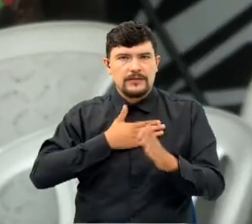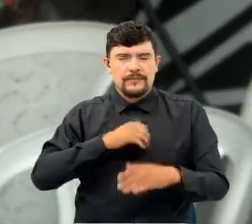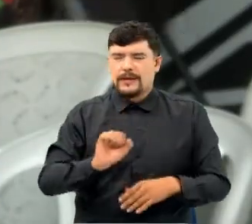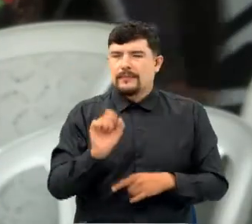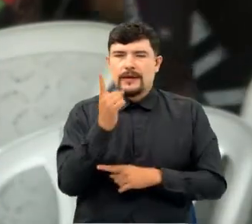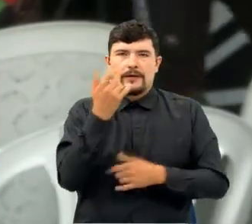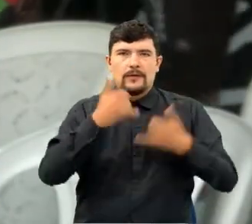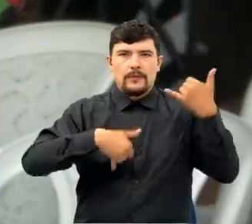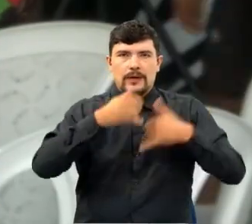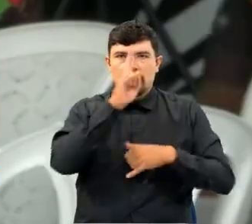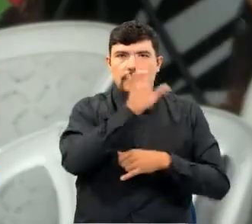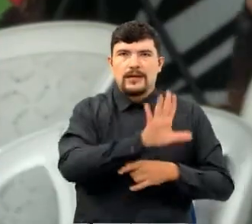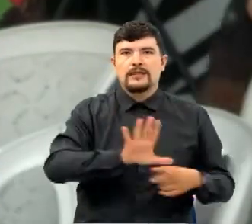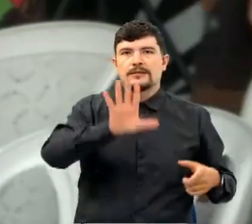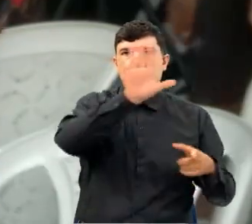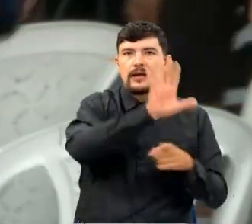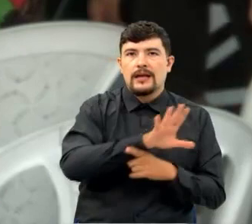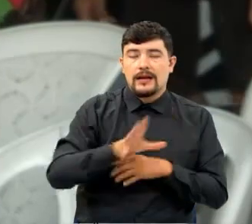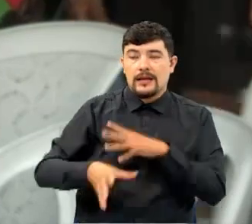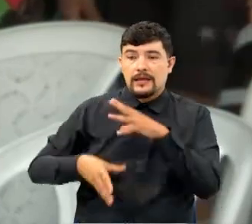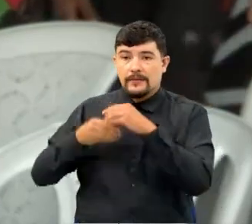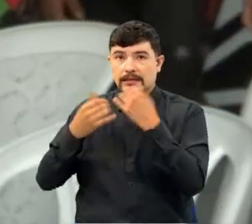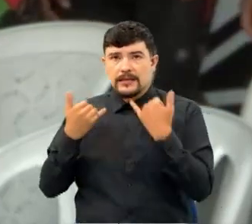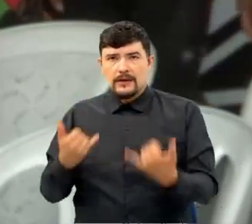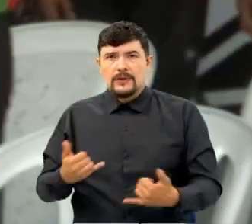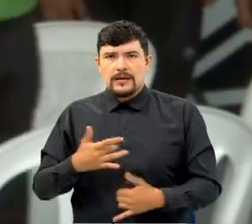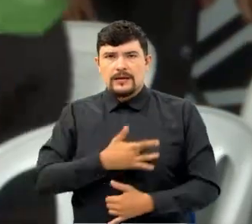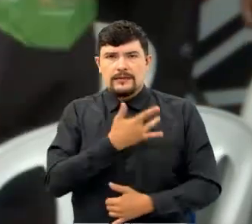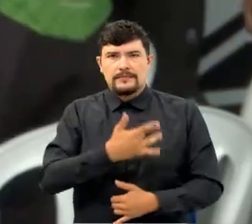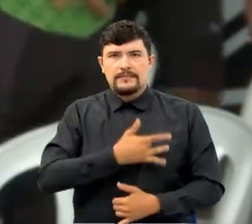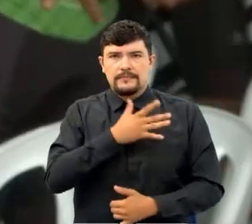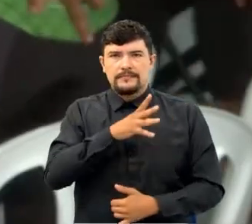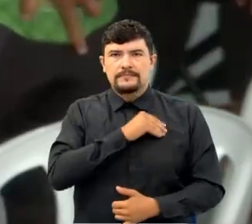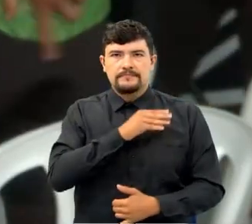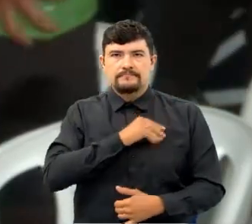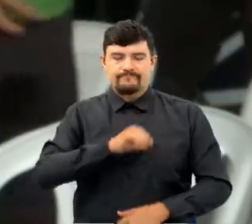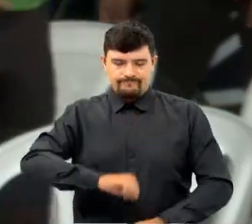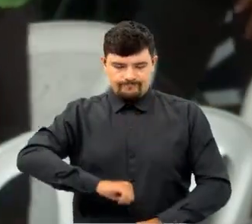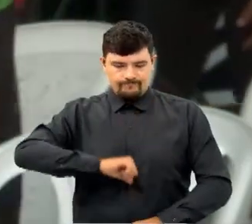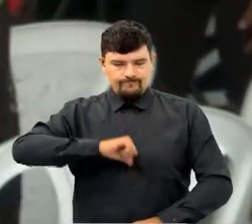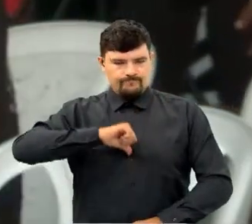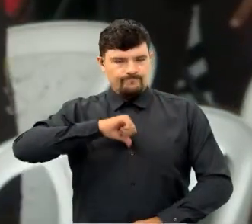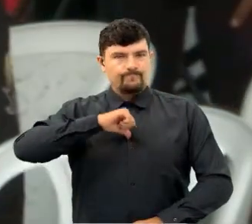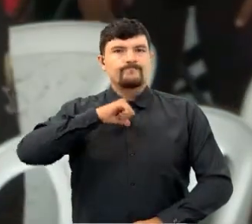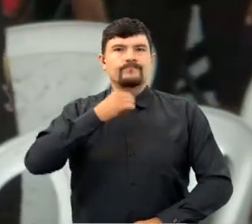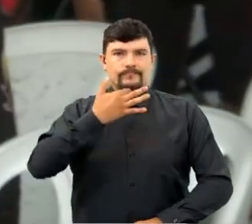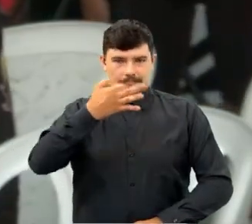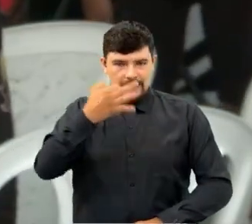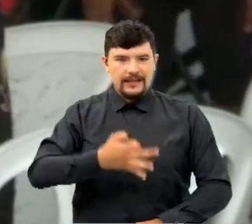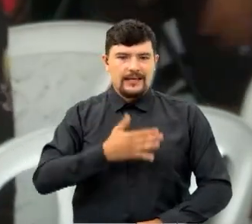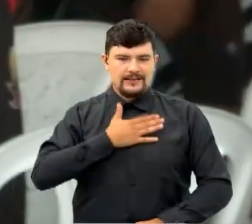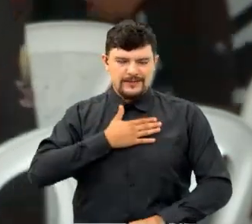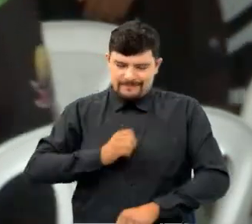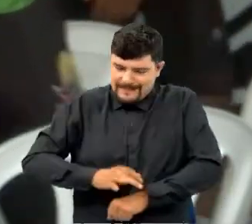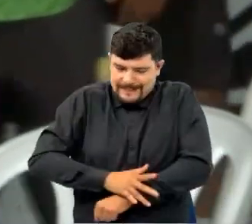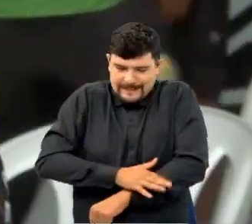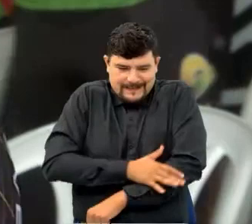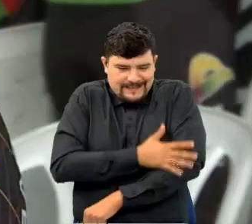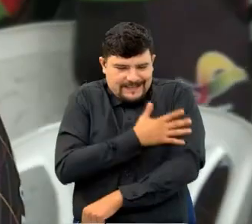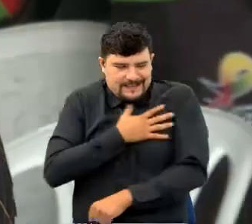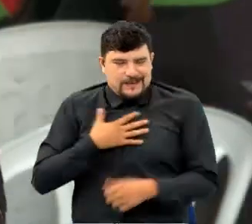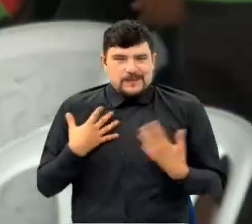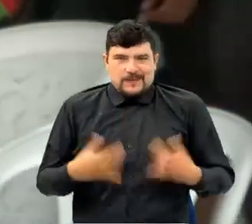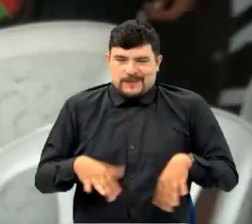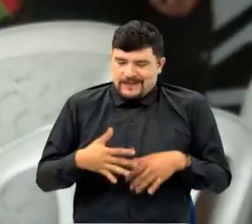primeros Juegos Nacionales y es un motivo de gran orgullo y de verdad que se me pone la piel, se me eriza